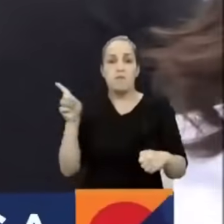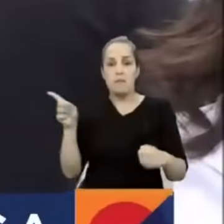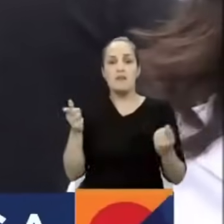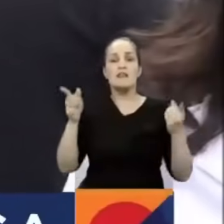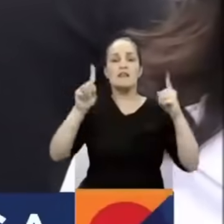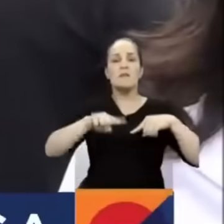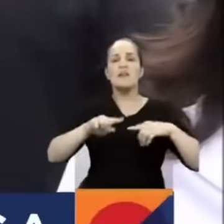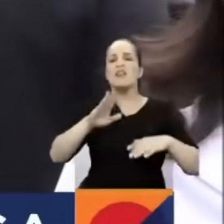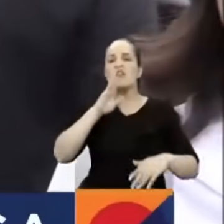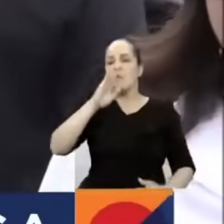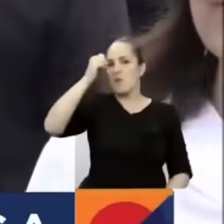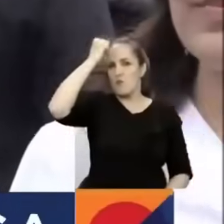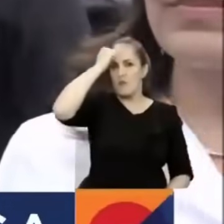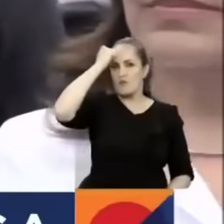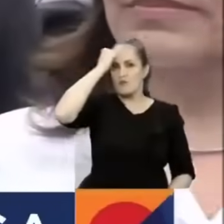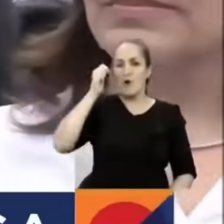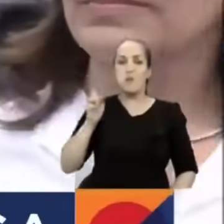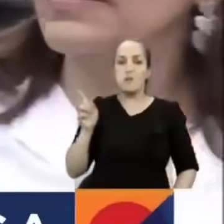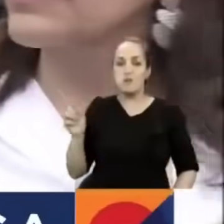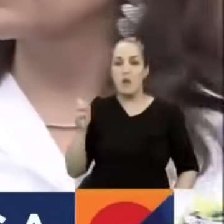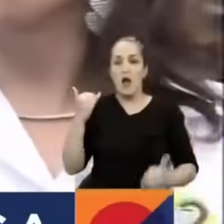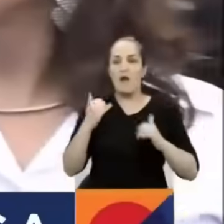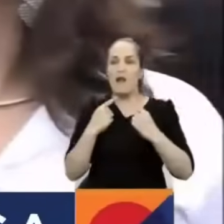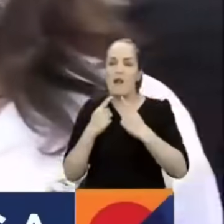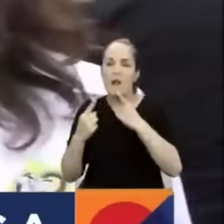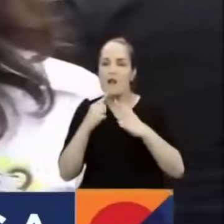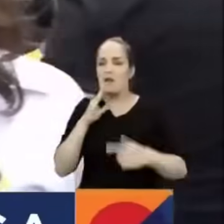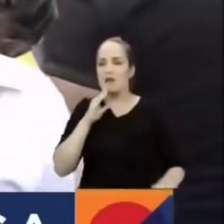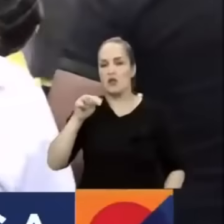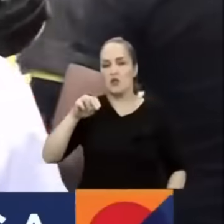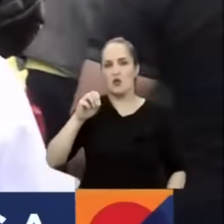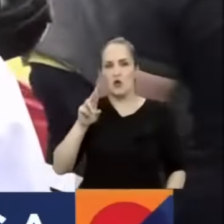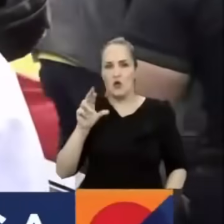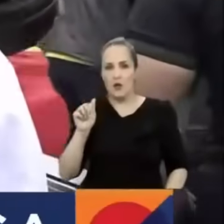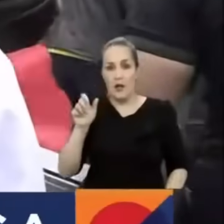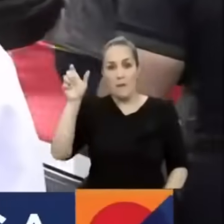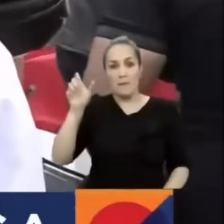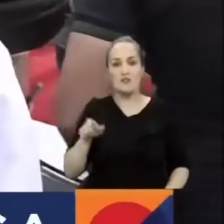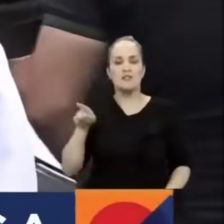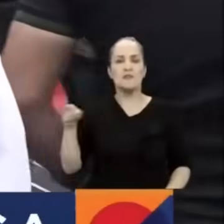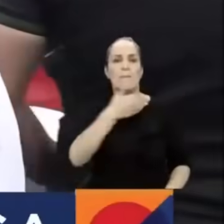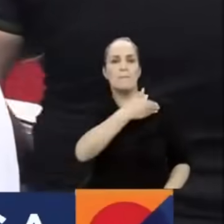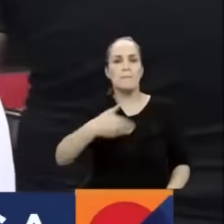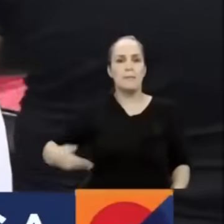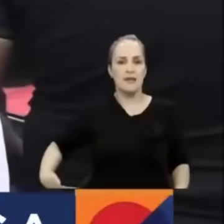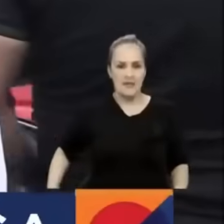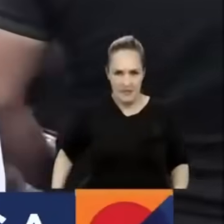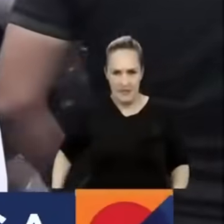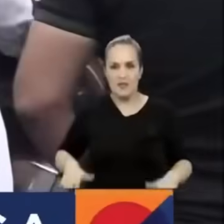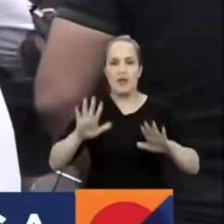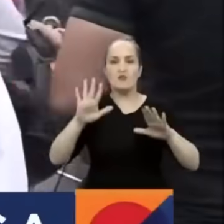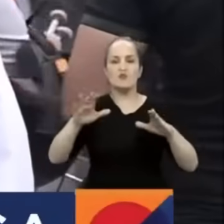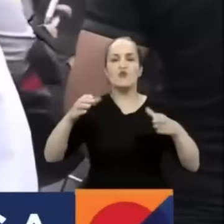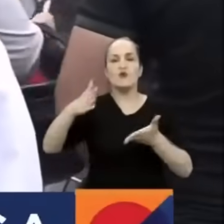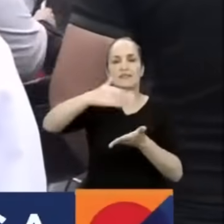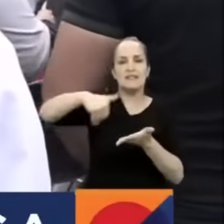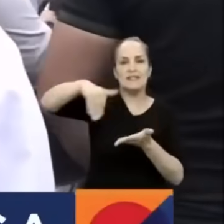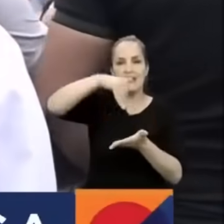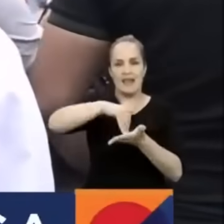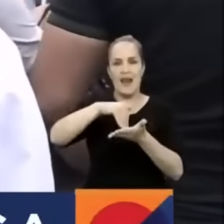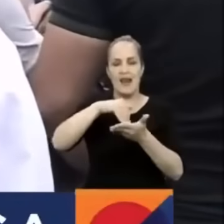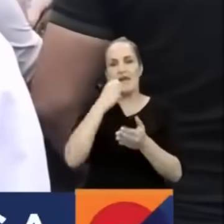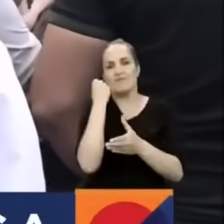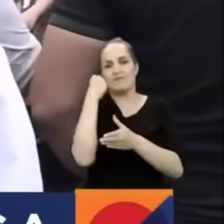son los docentes. Por eso vamos a hablar con Nora Villamizar. Ella es la presidenta de la Central Unitaria de Trabajadores de